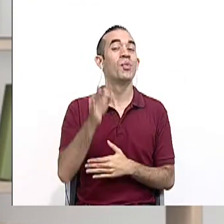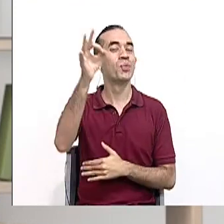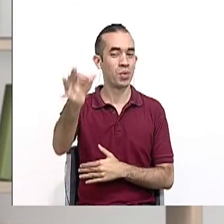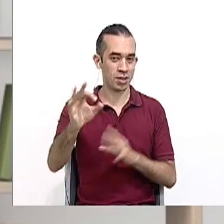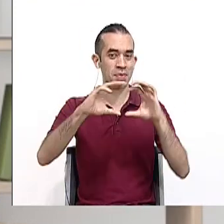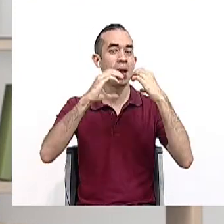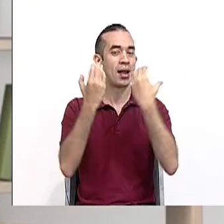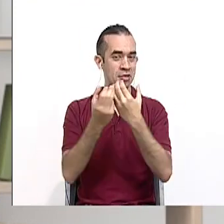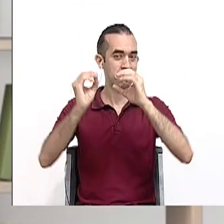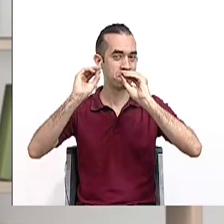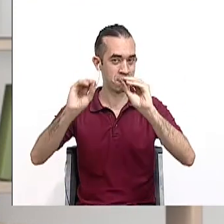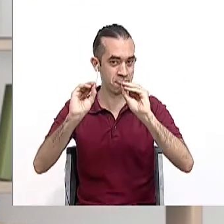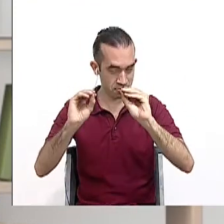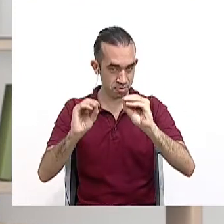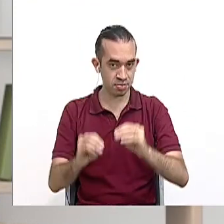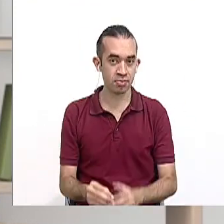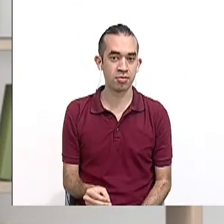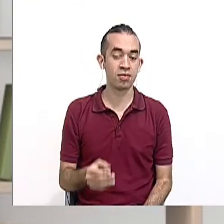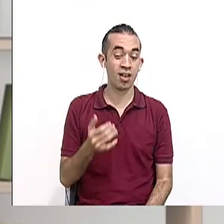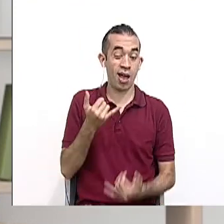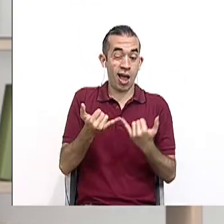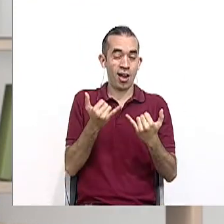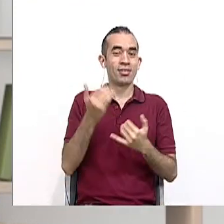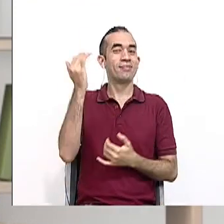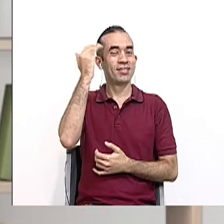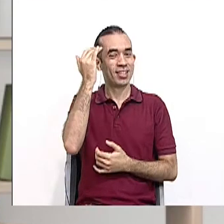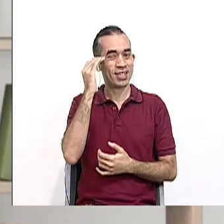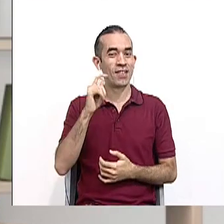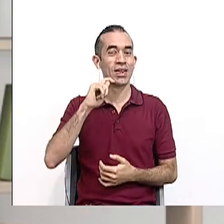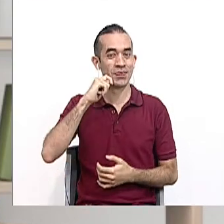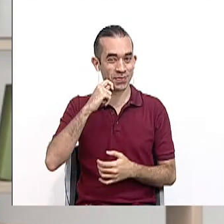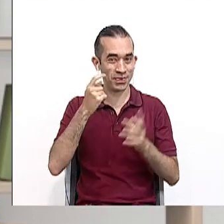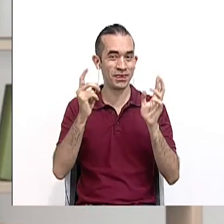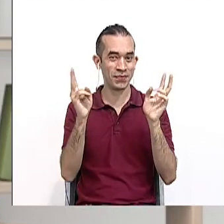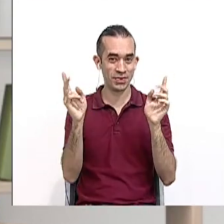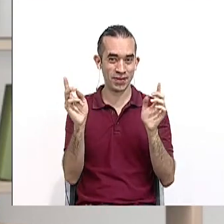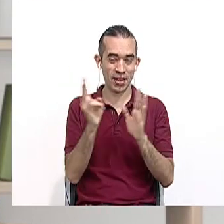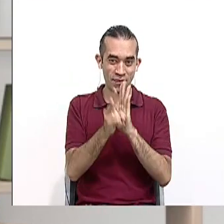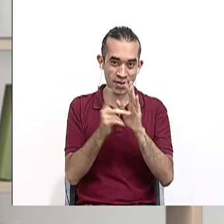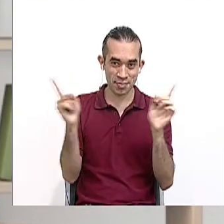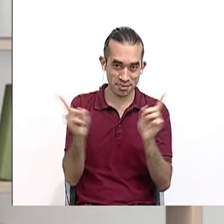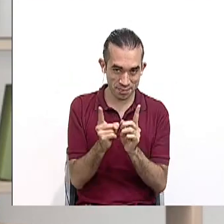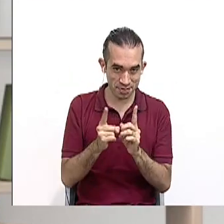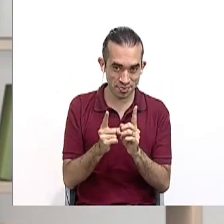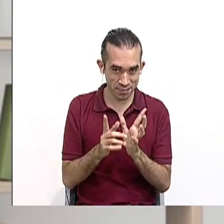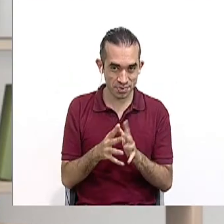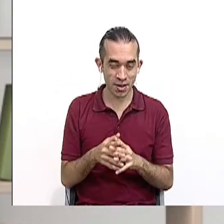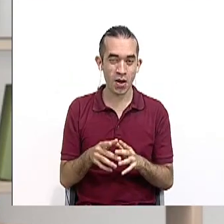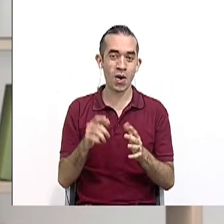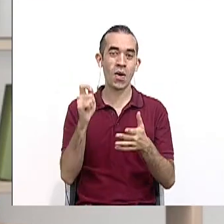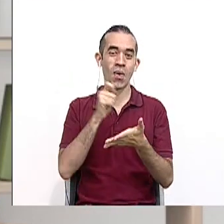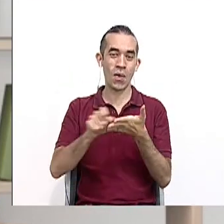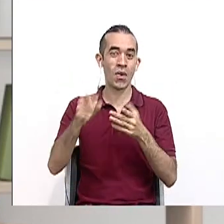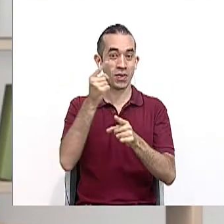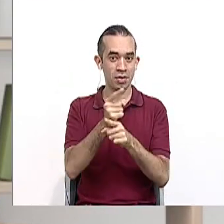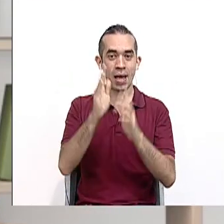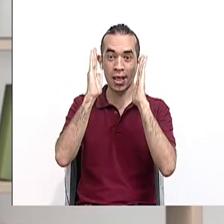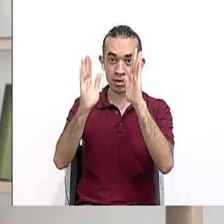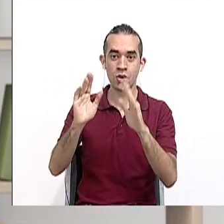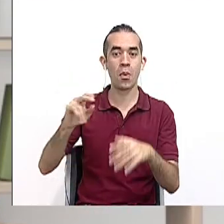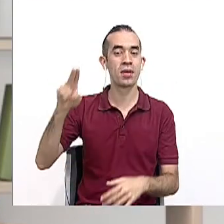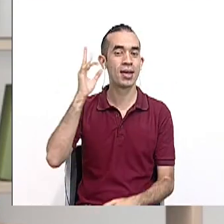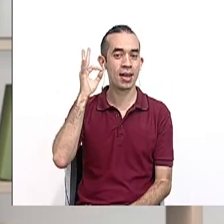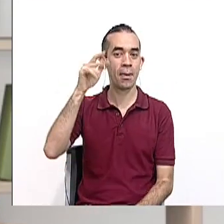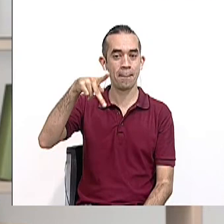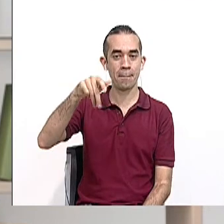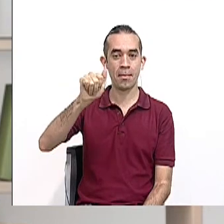próxima clase de español, porque ahorita vamos a nuestra cápsula ortográfica. Pongamos mucha atención a nuestra compañera Paola, que